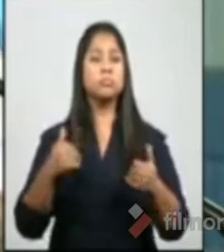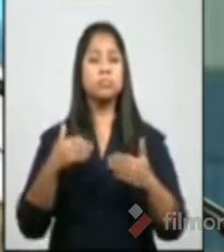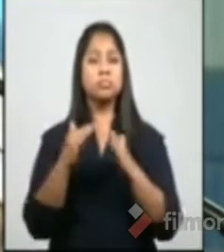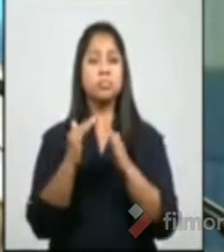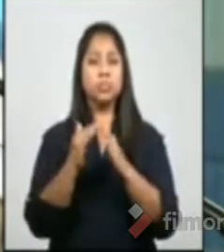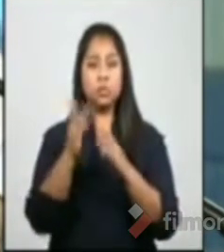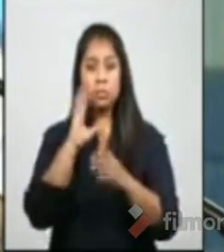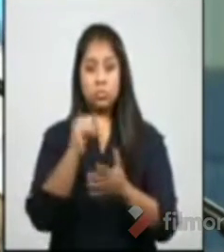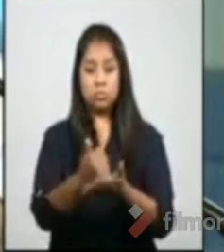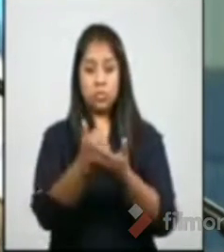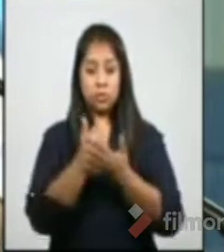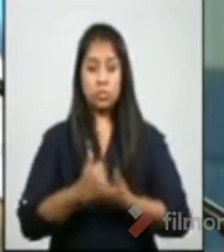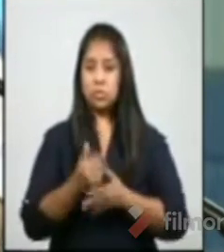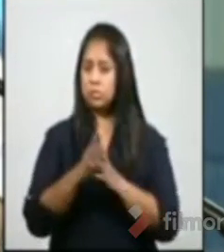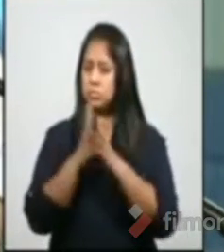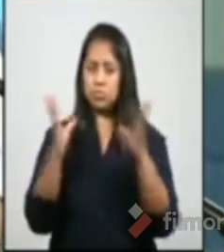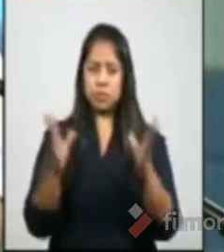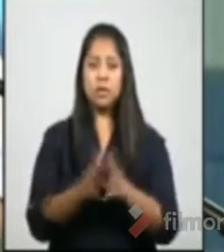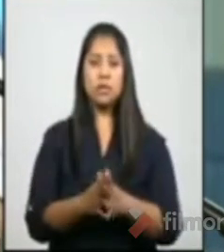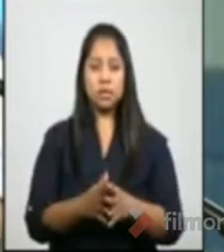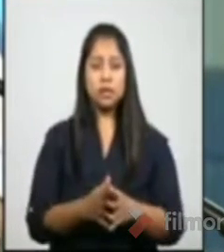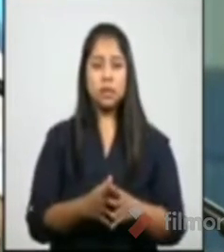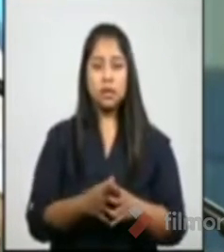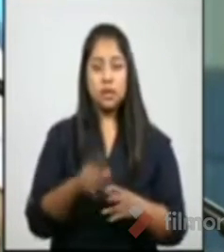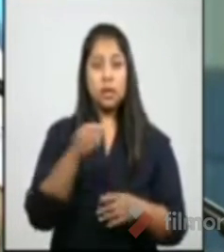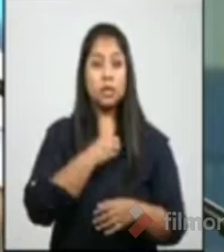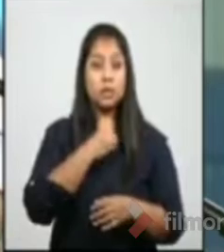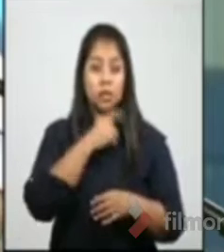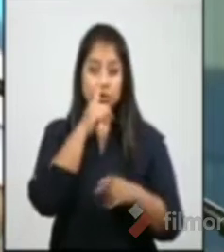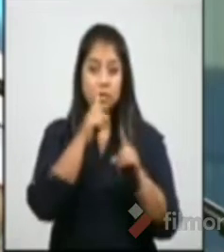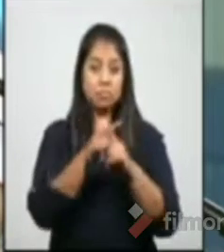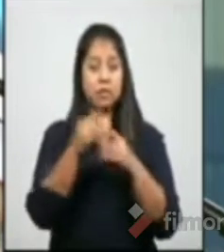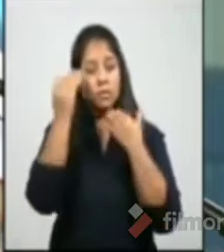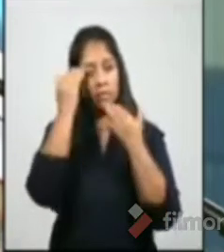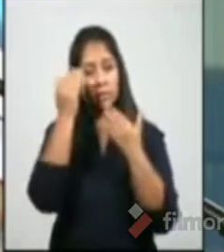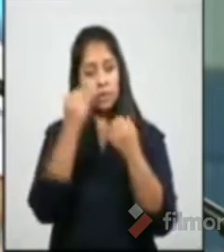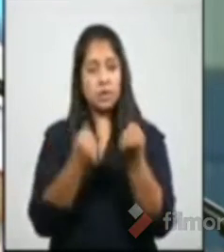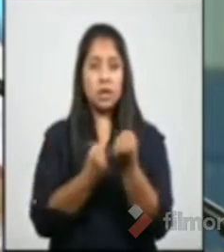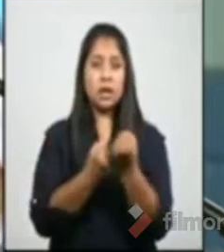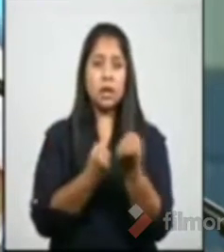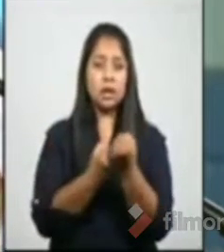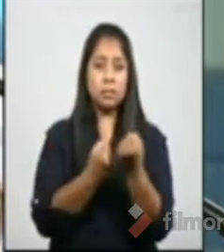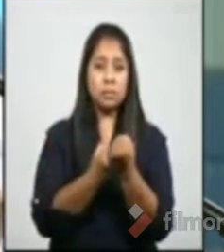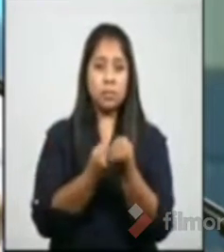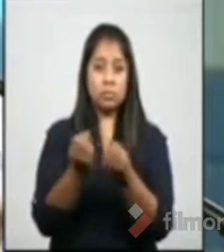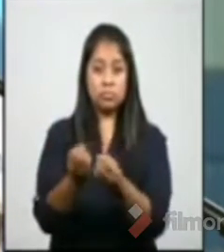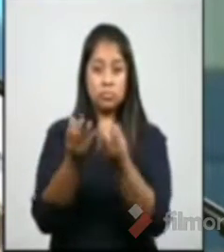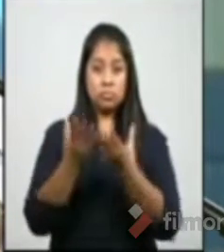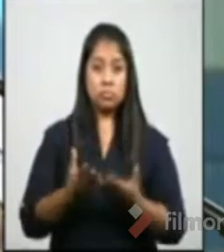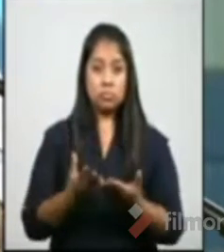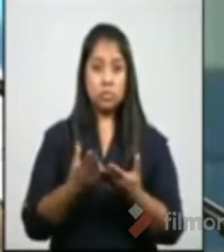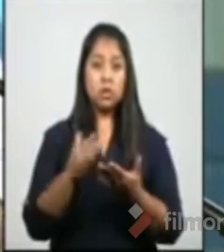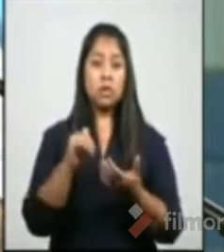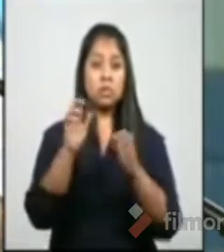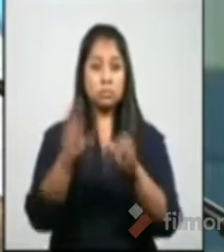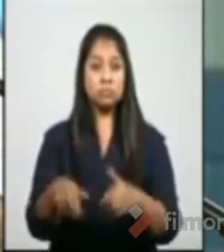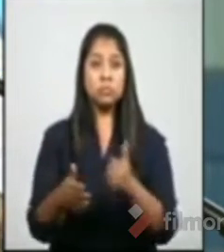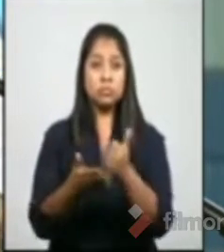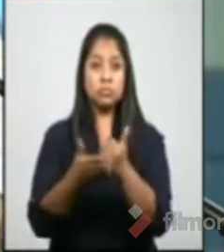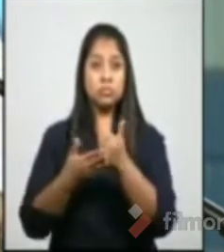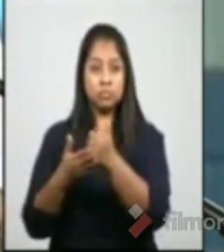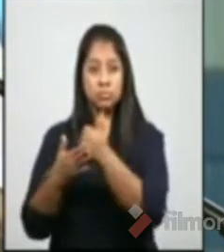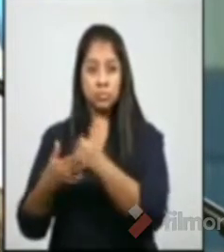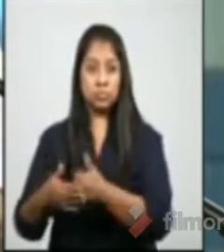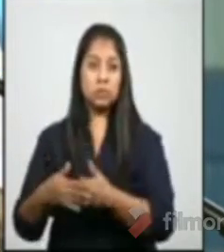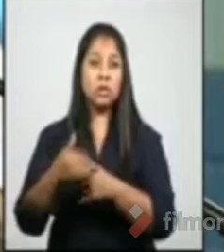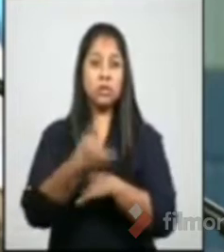traer es enorme. Yo quiero también agradecer el apoyo que nos dieron los colaboradores que estuvieron con nosotros, los